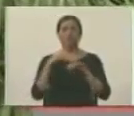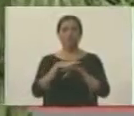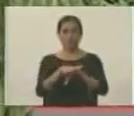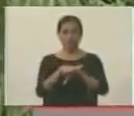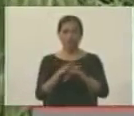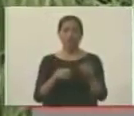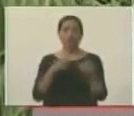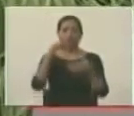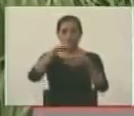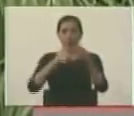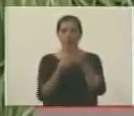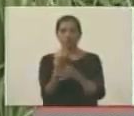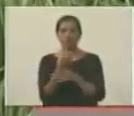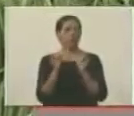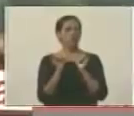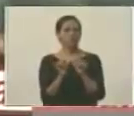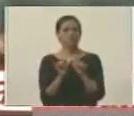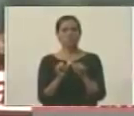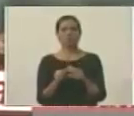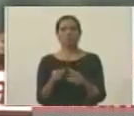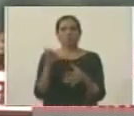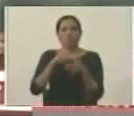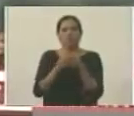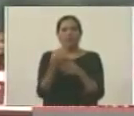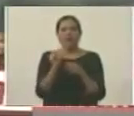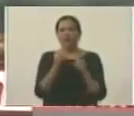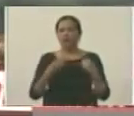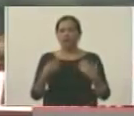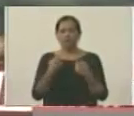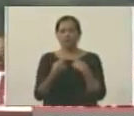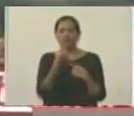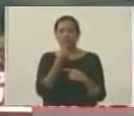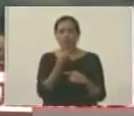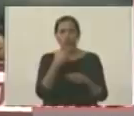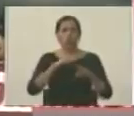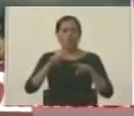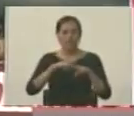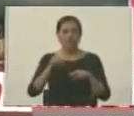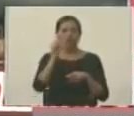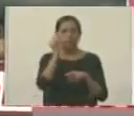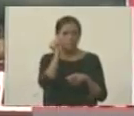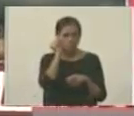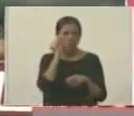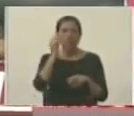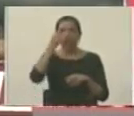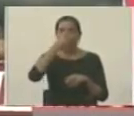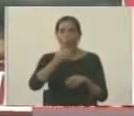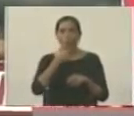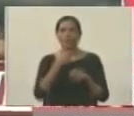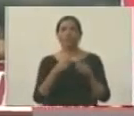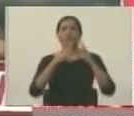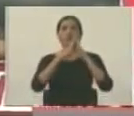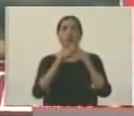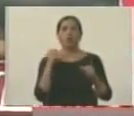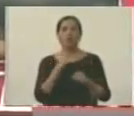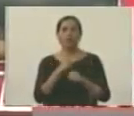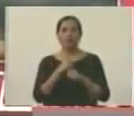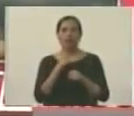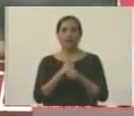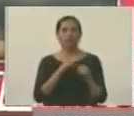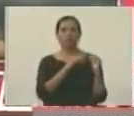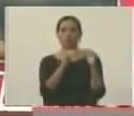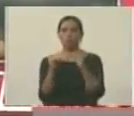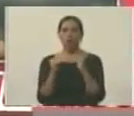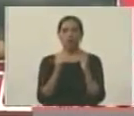sembrar, los mismos. Nos fuimos a sembrar arroz. Qué cosa tan bonita, los niños, las mujeres, los hombres. Todos trabajando igualito,